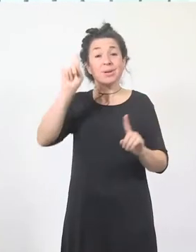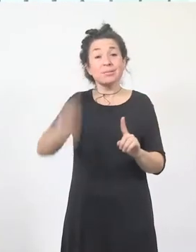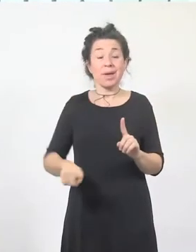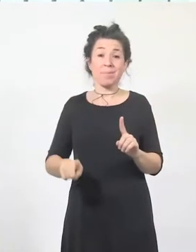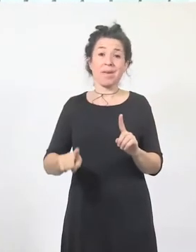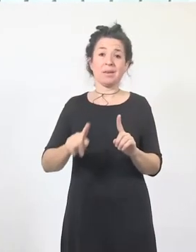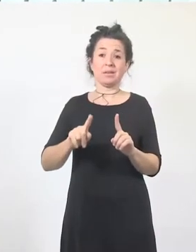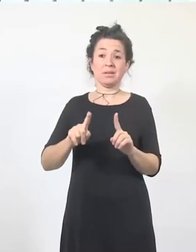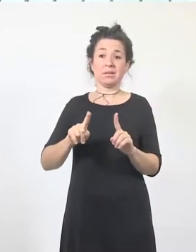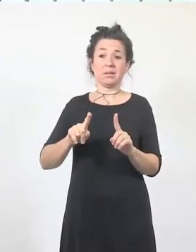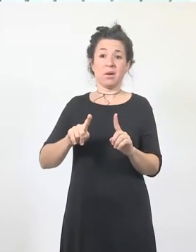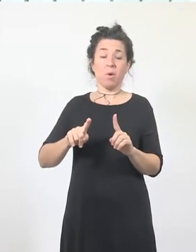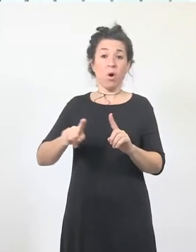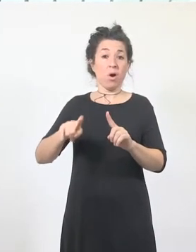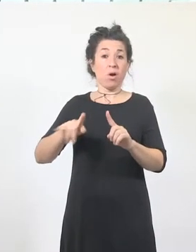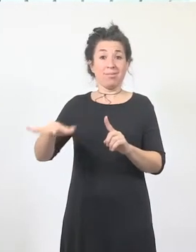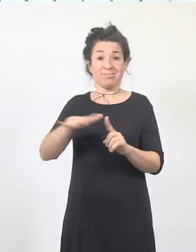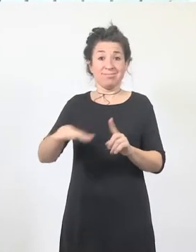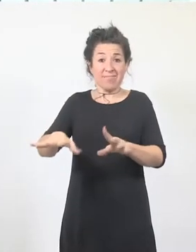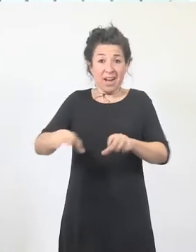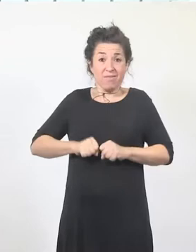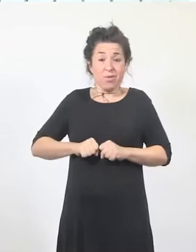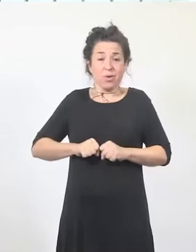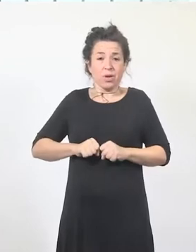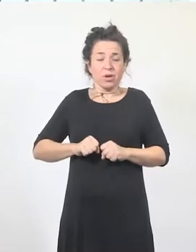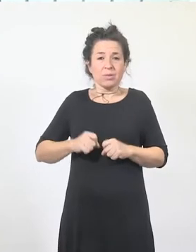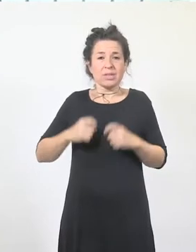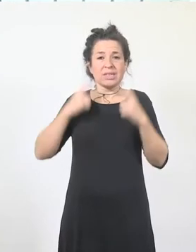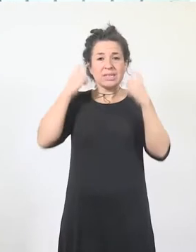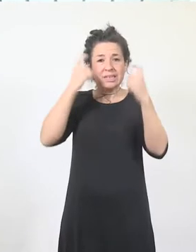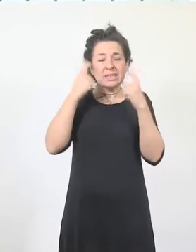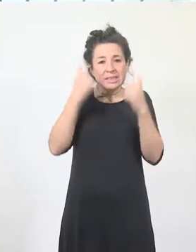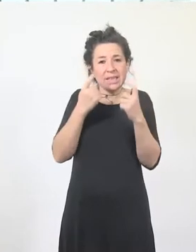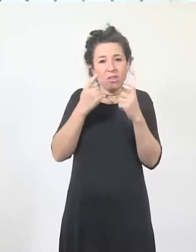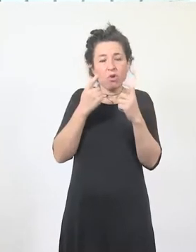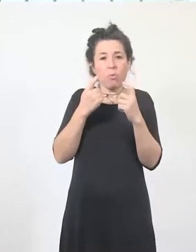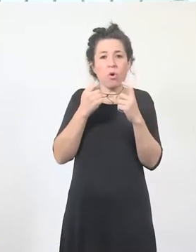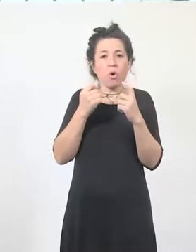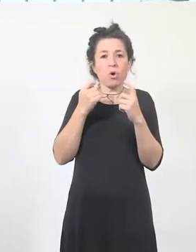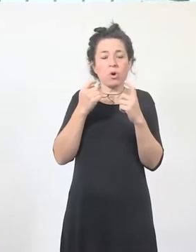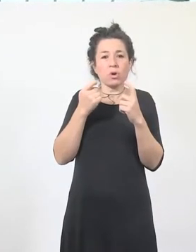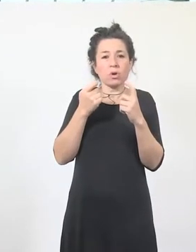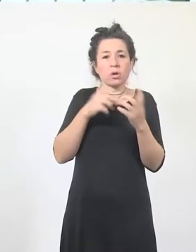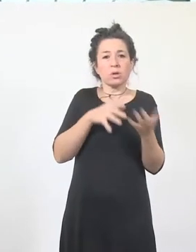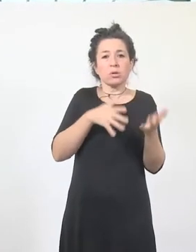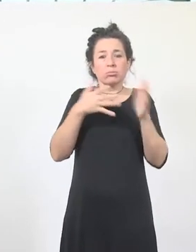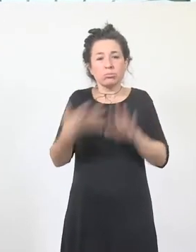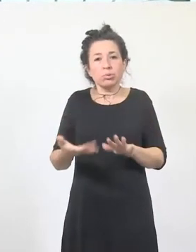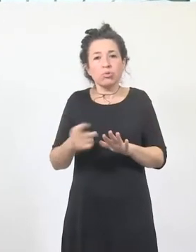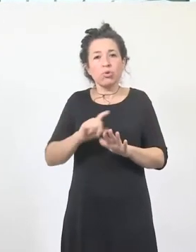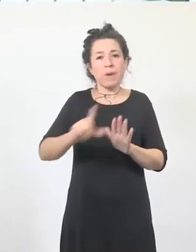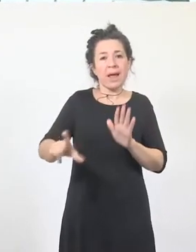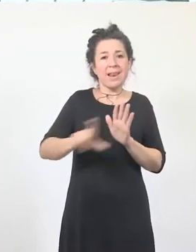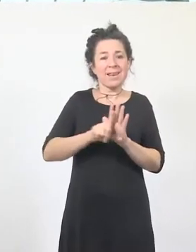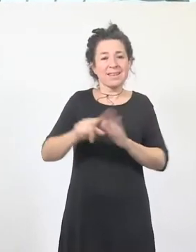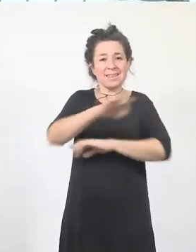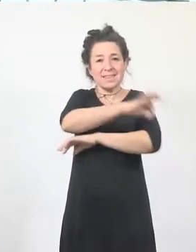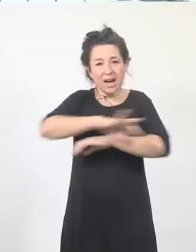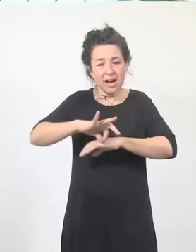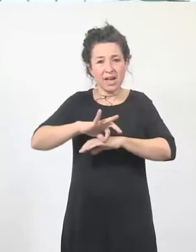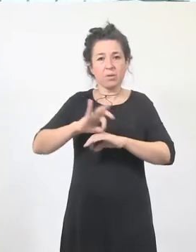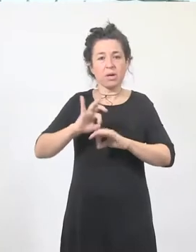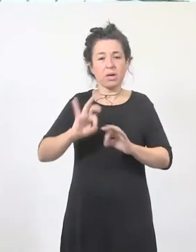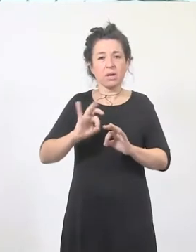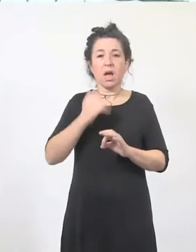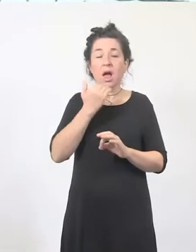estado, en el refugio, hemos conseguido establecer unas cuotas en la ley saharaui.